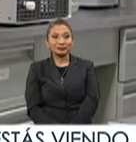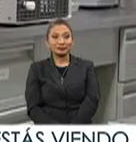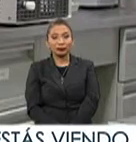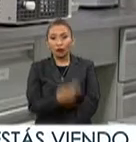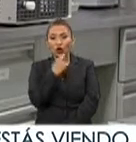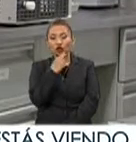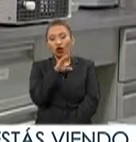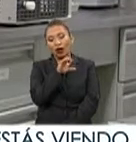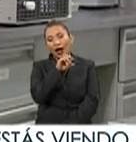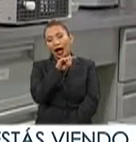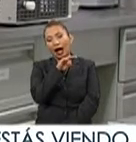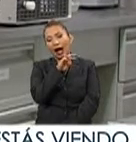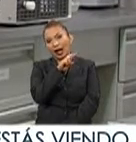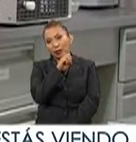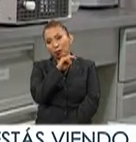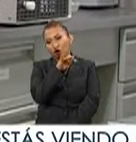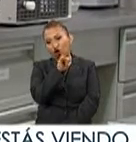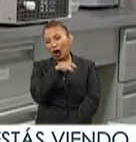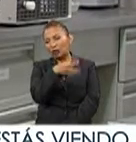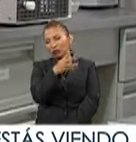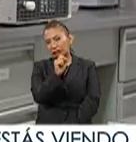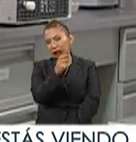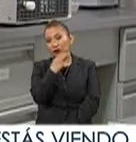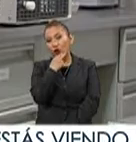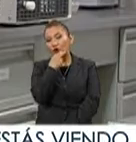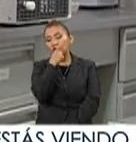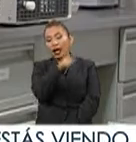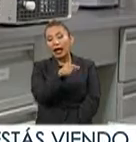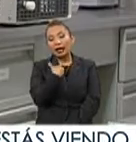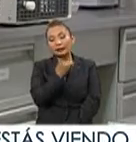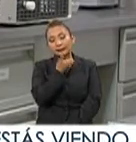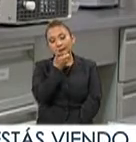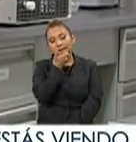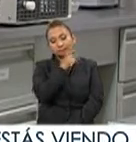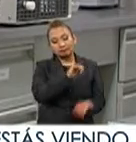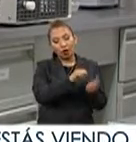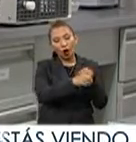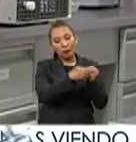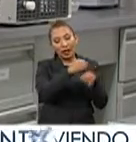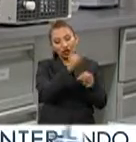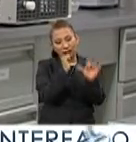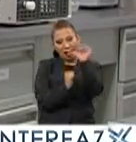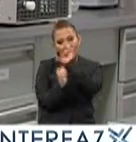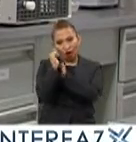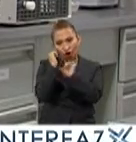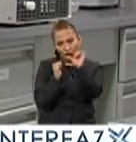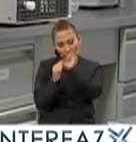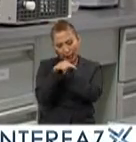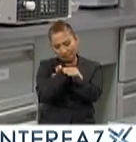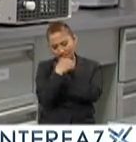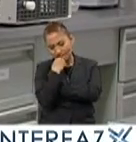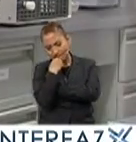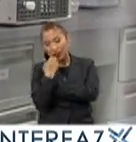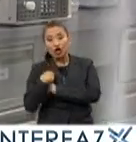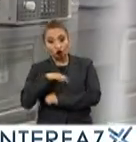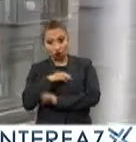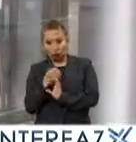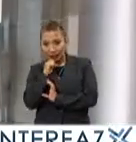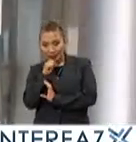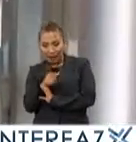El uso de carbono 14, el principal uso puede decirse que es la datación de objetos arqueológicos. Pero también nosotros